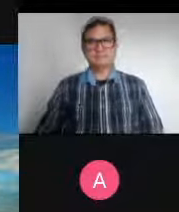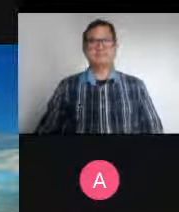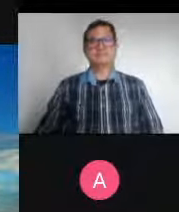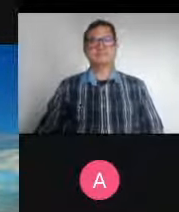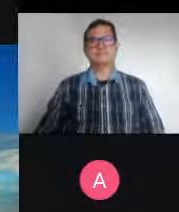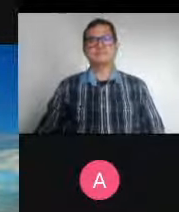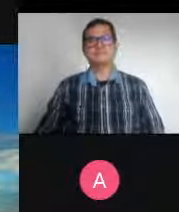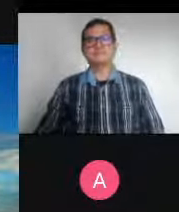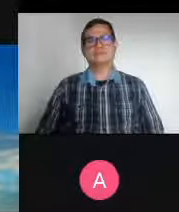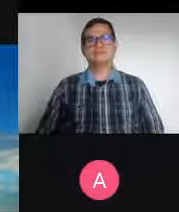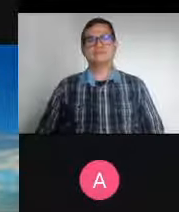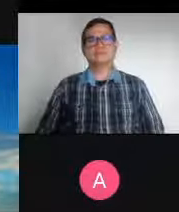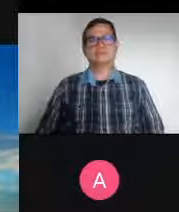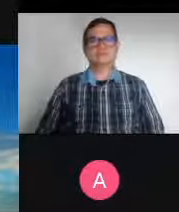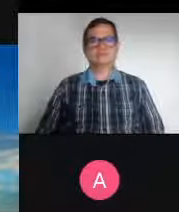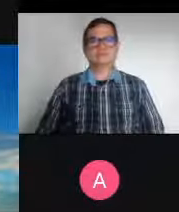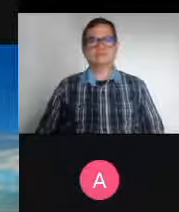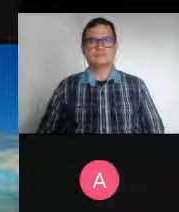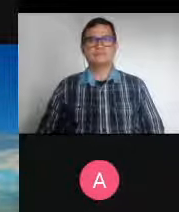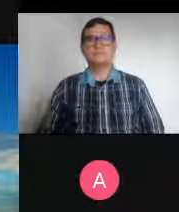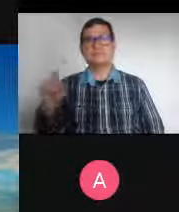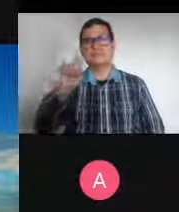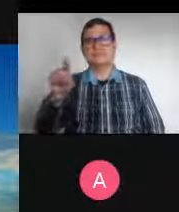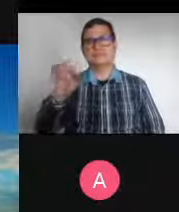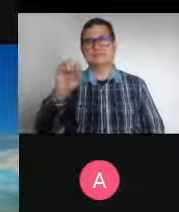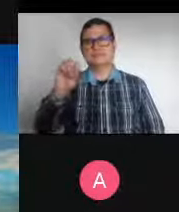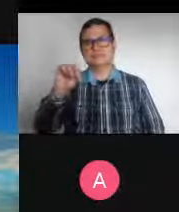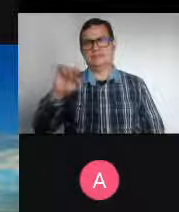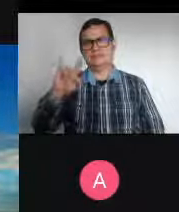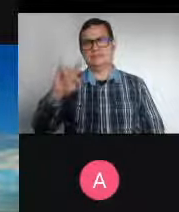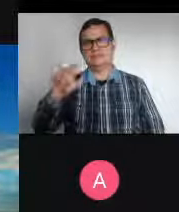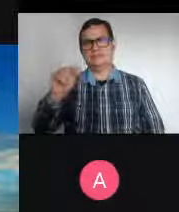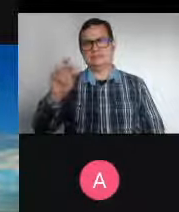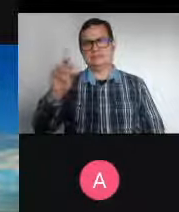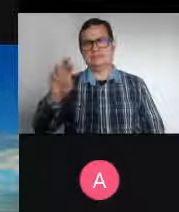Bueno, vamos a buscar el simulador. Ya se los coloco.